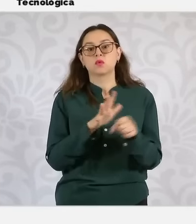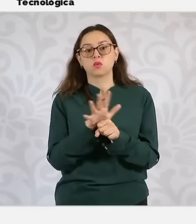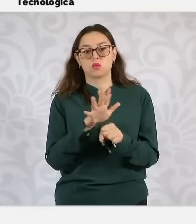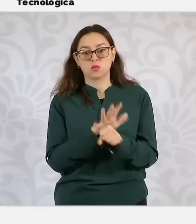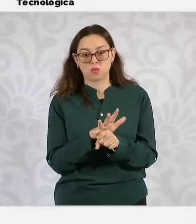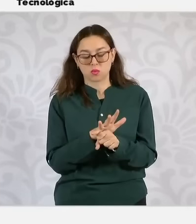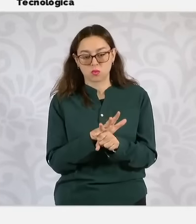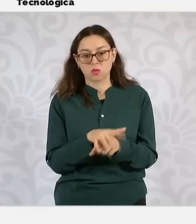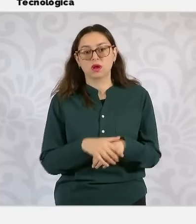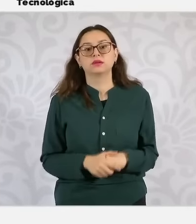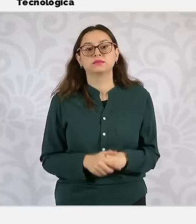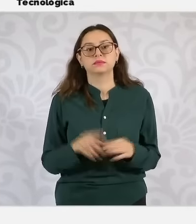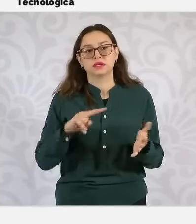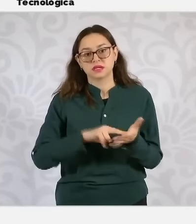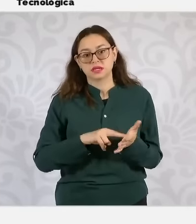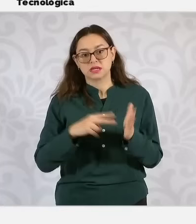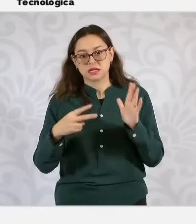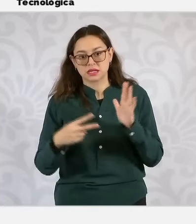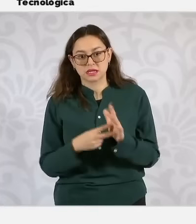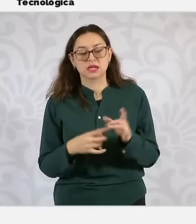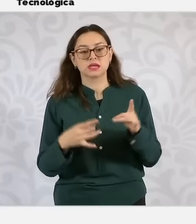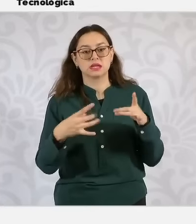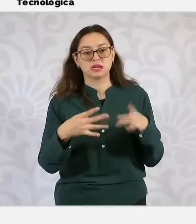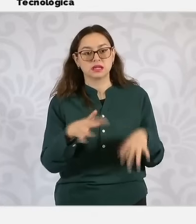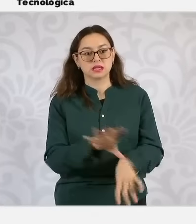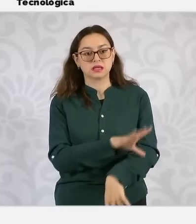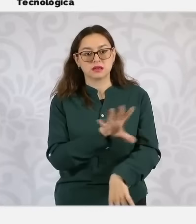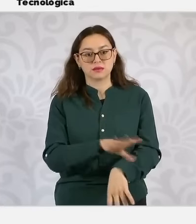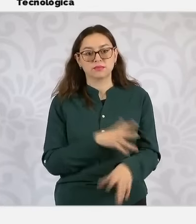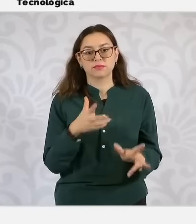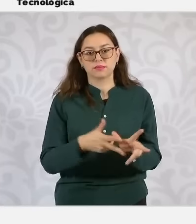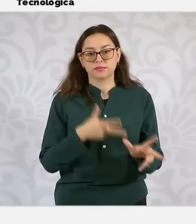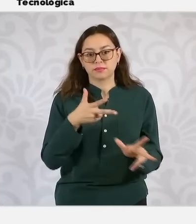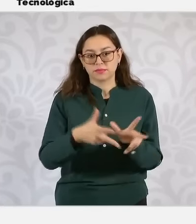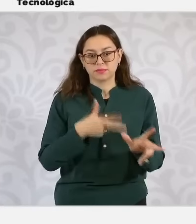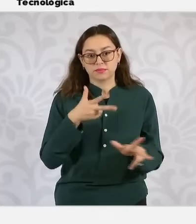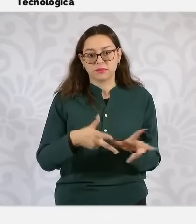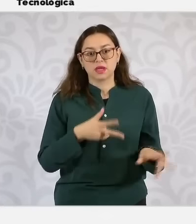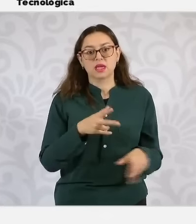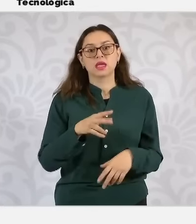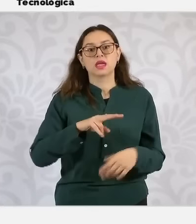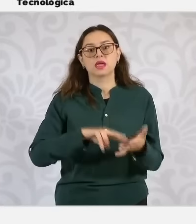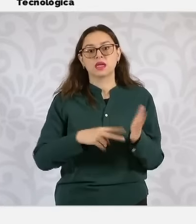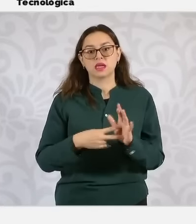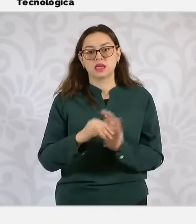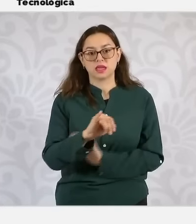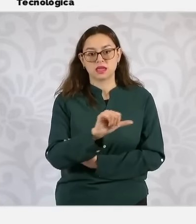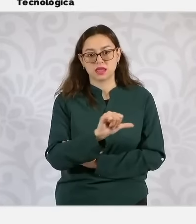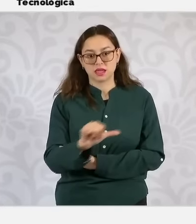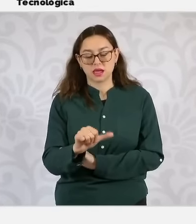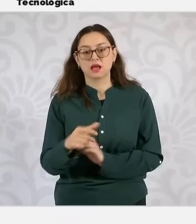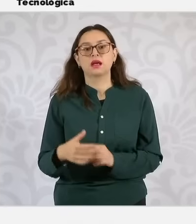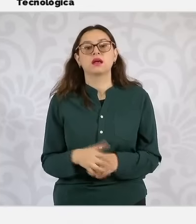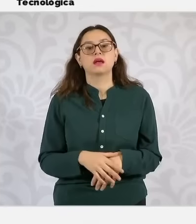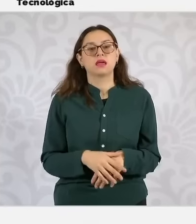en semiconductores, ingeniería ferroviaria, ingeniería en inteligencia artificial, ingeniería en